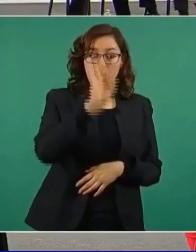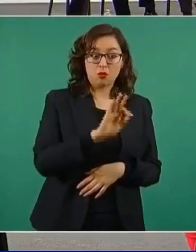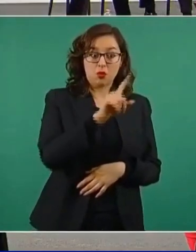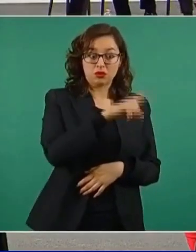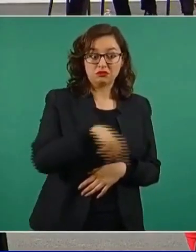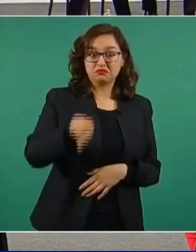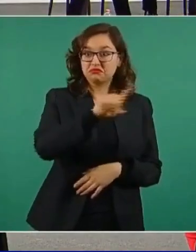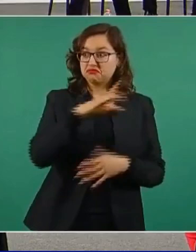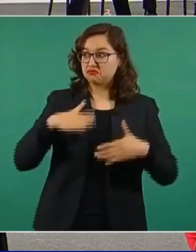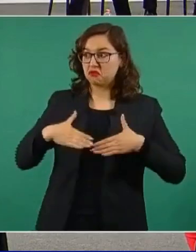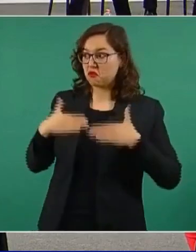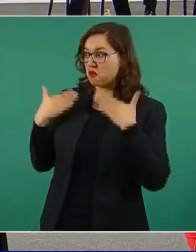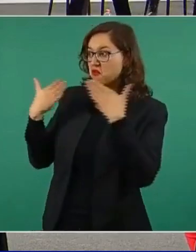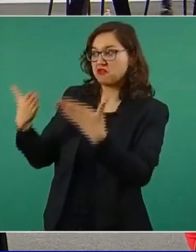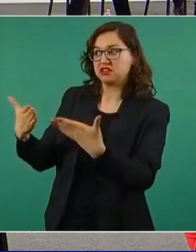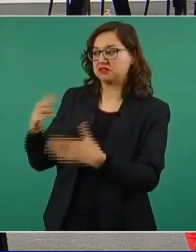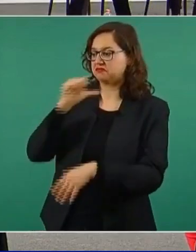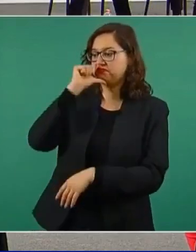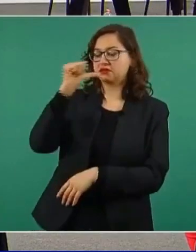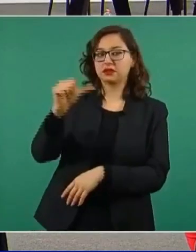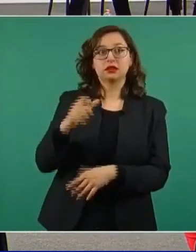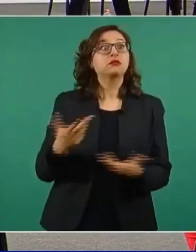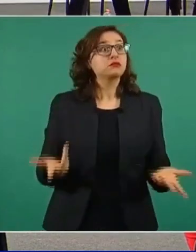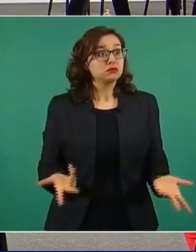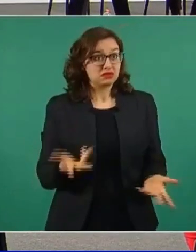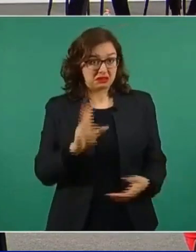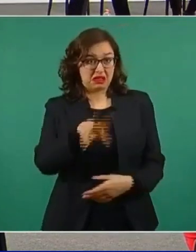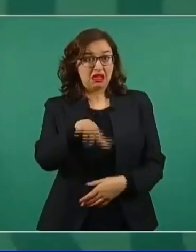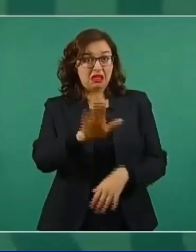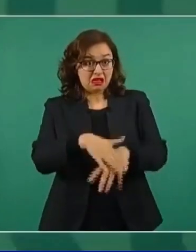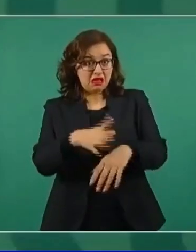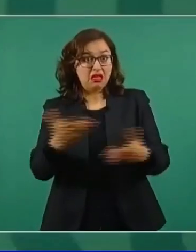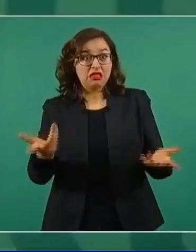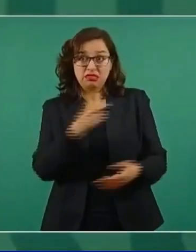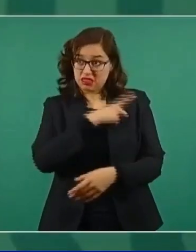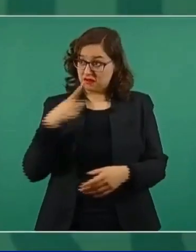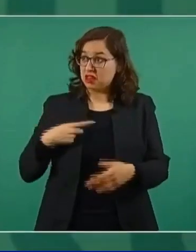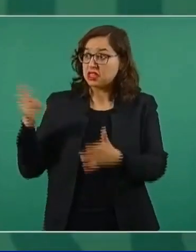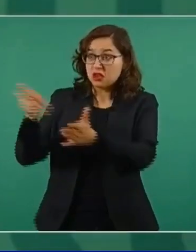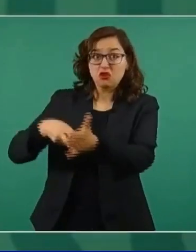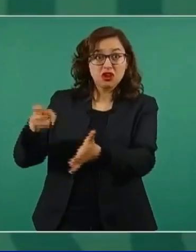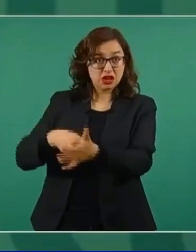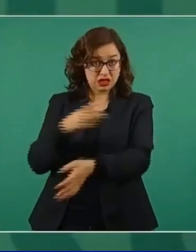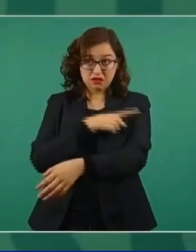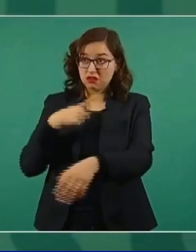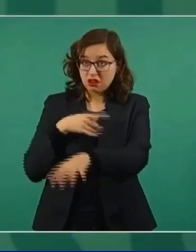Es que, muy contrario de lo que se piensa,